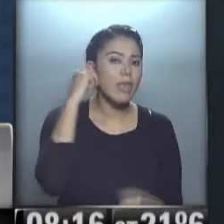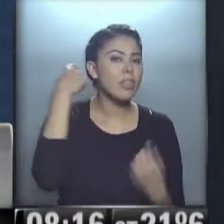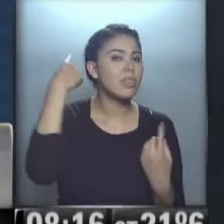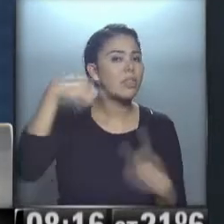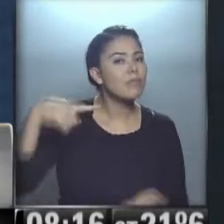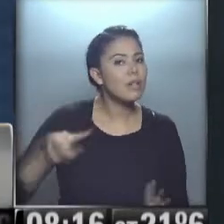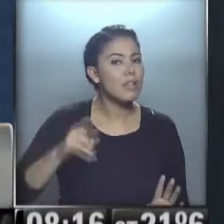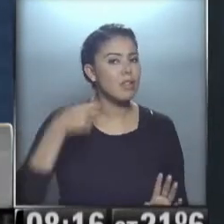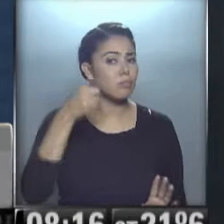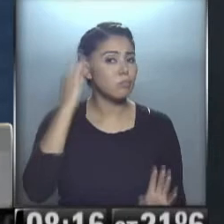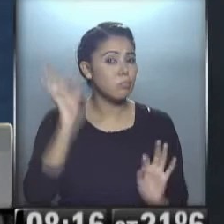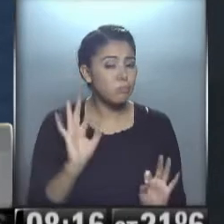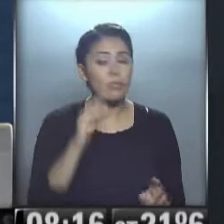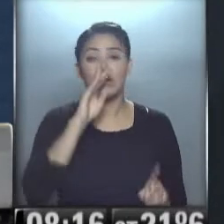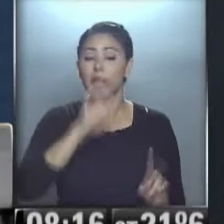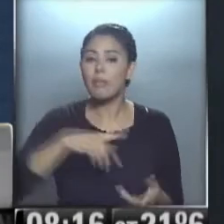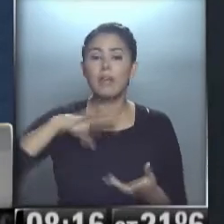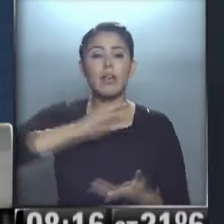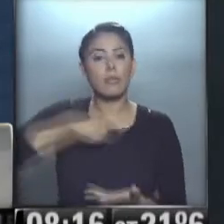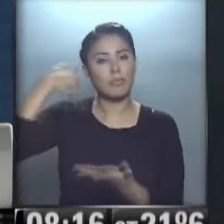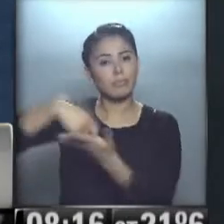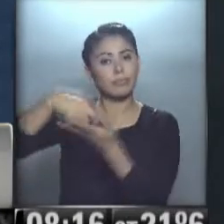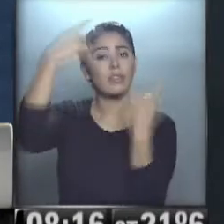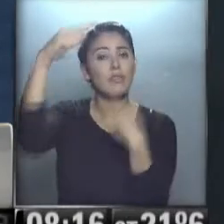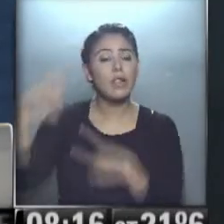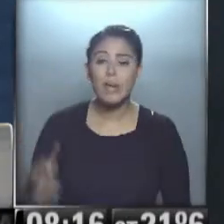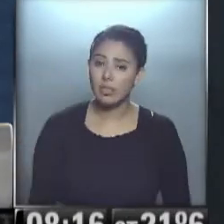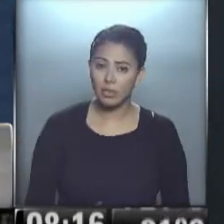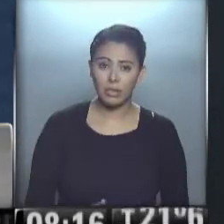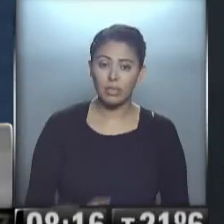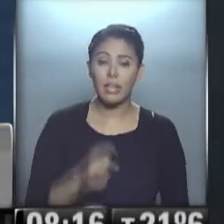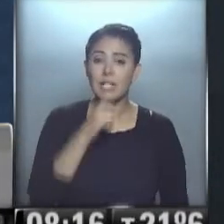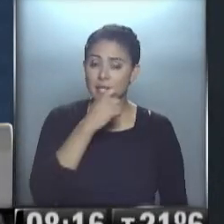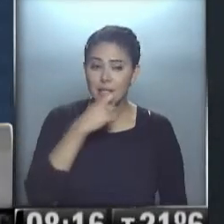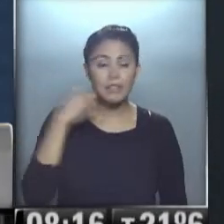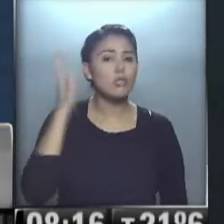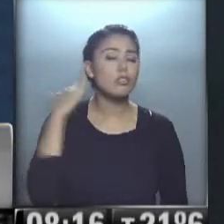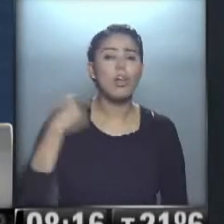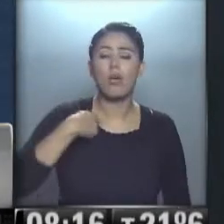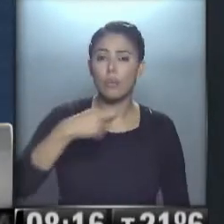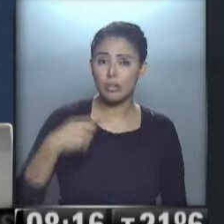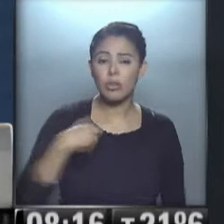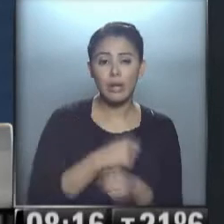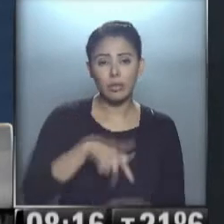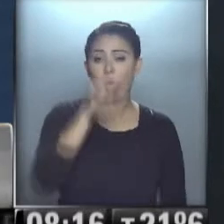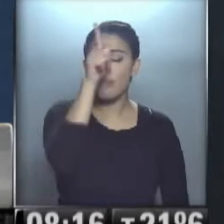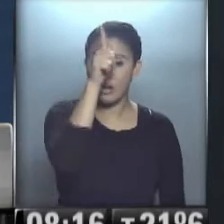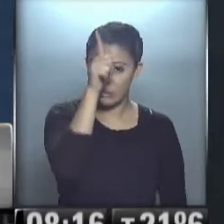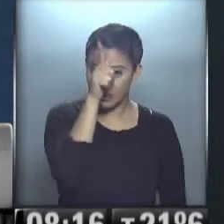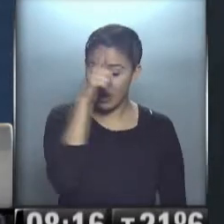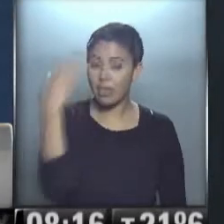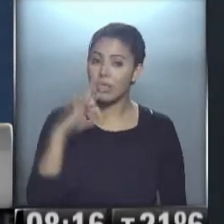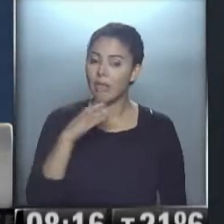a su vez generan un financiamiento del Estado diferente. El déficit previsional que provocan las fuerzas policiales tiene que